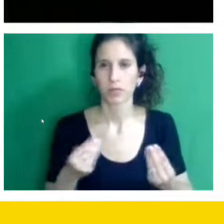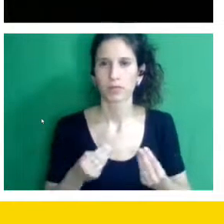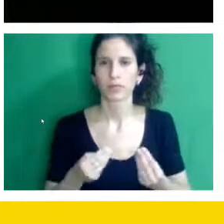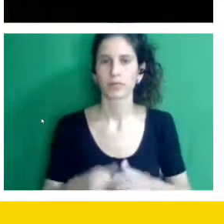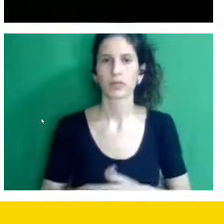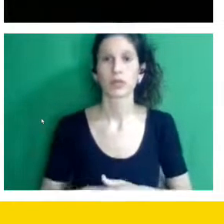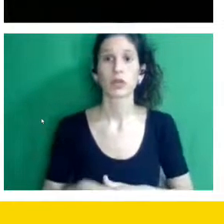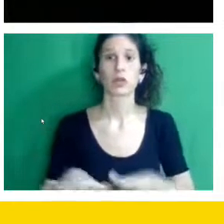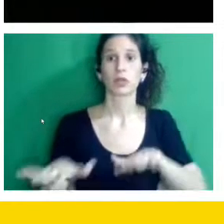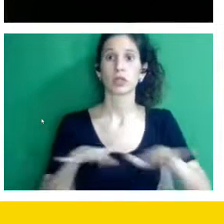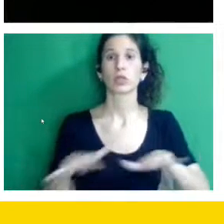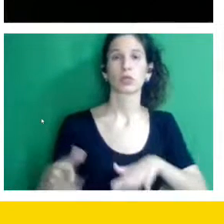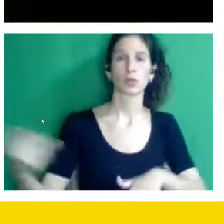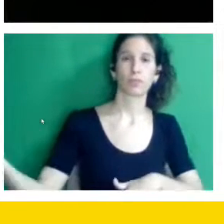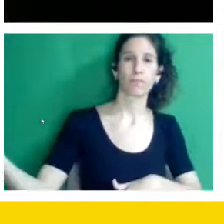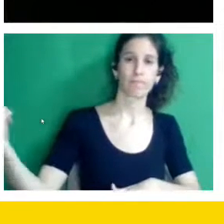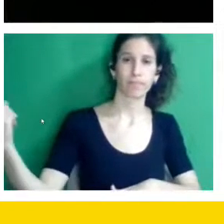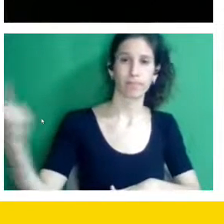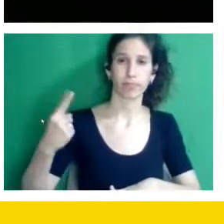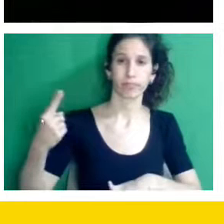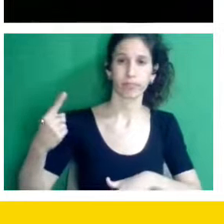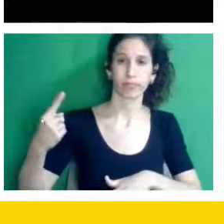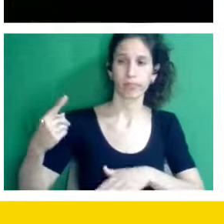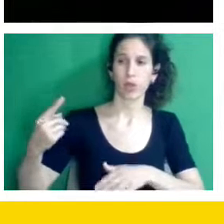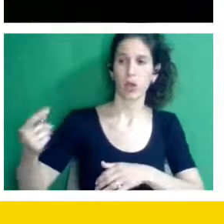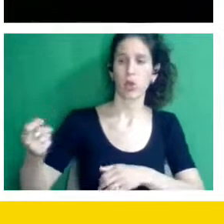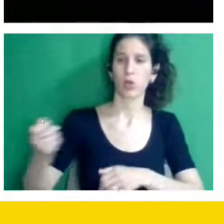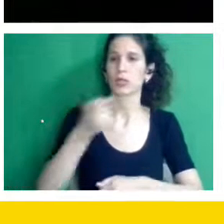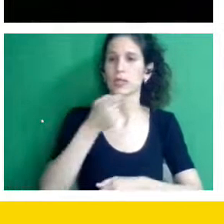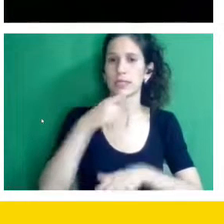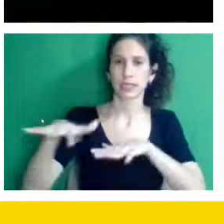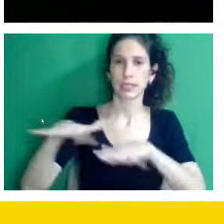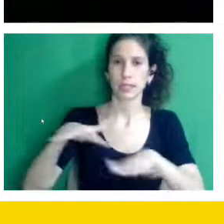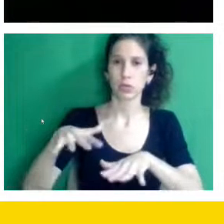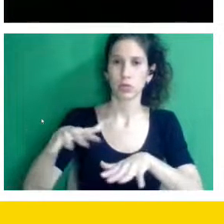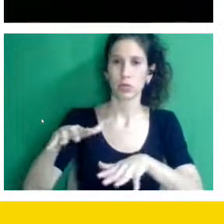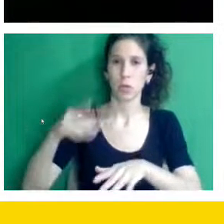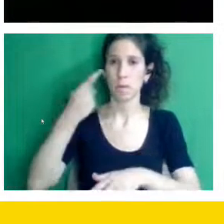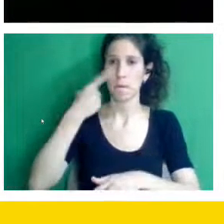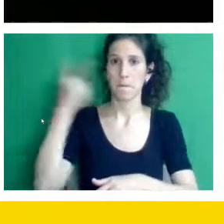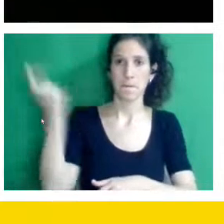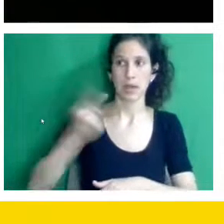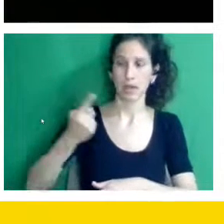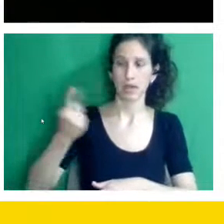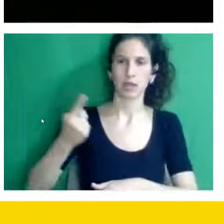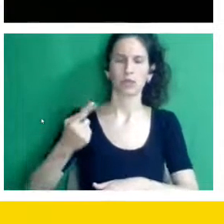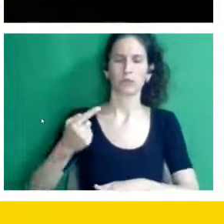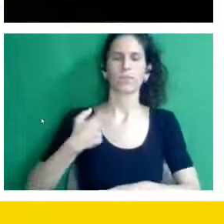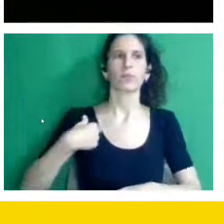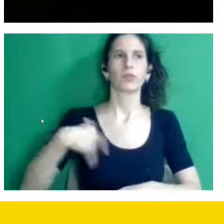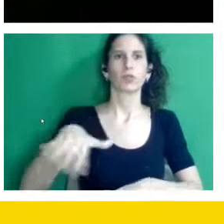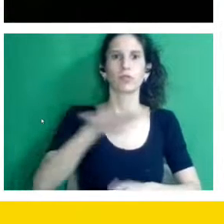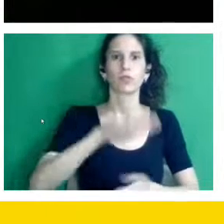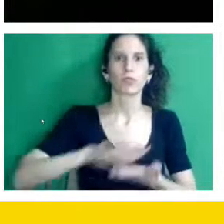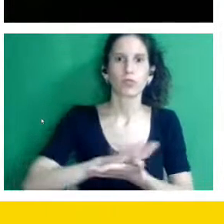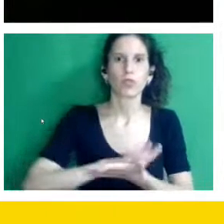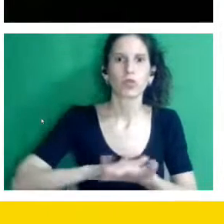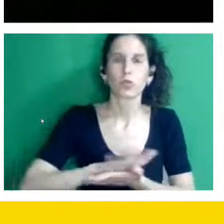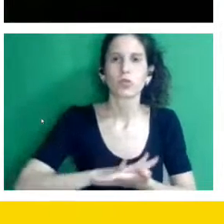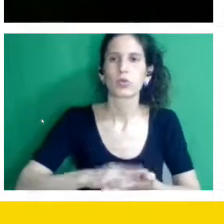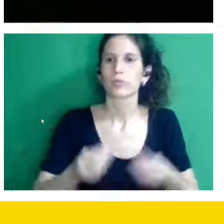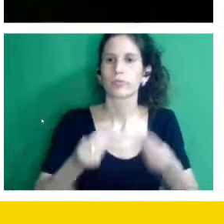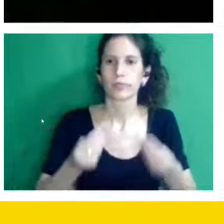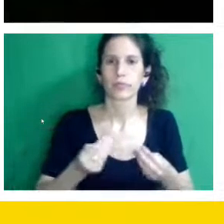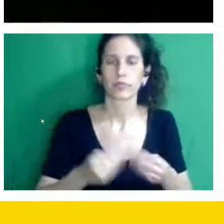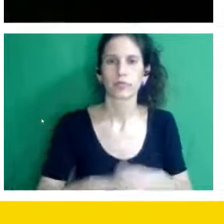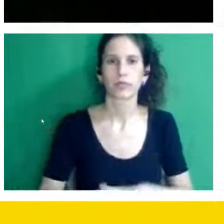creo que es lo más importante, porque este instrumento nos va a permitir, en el fondo, hacer algo que no se estaba haciendo, que es poner el foco en la